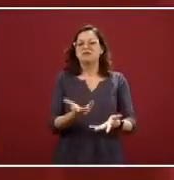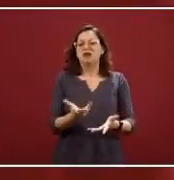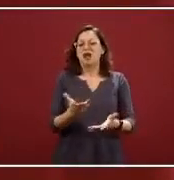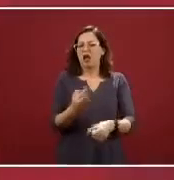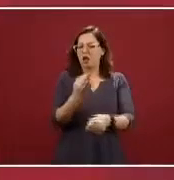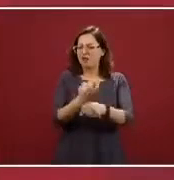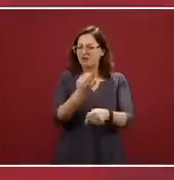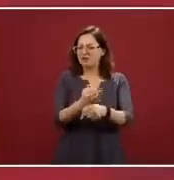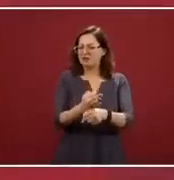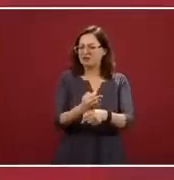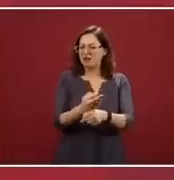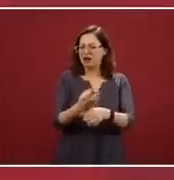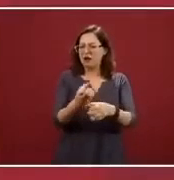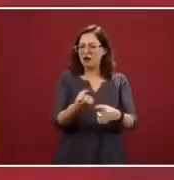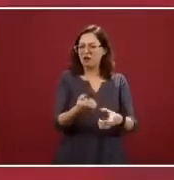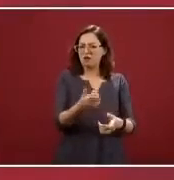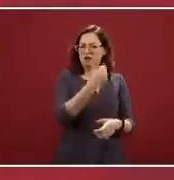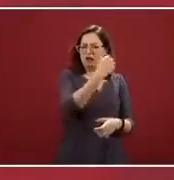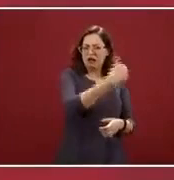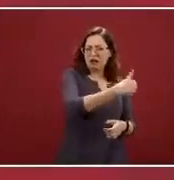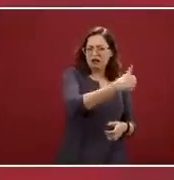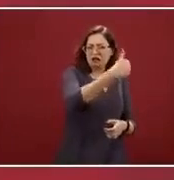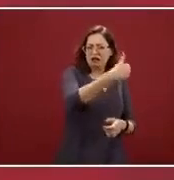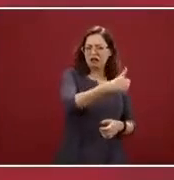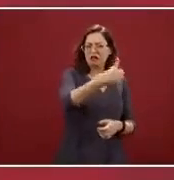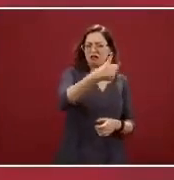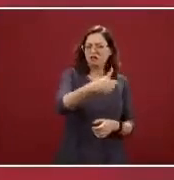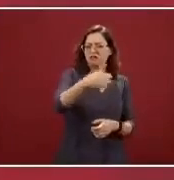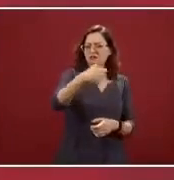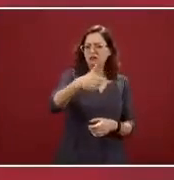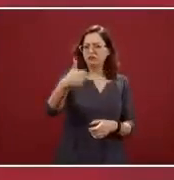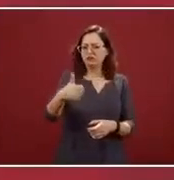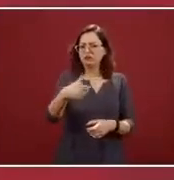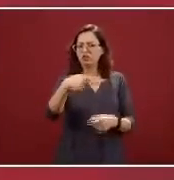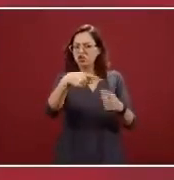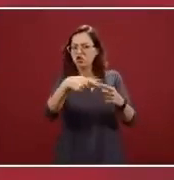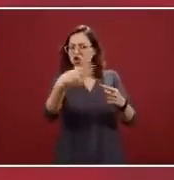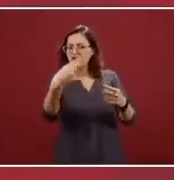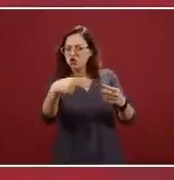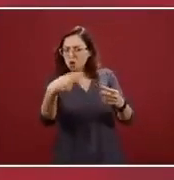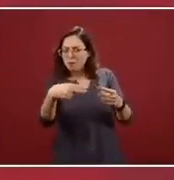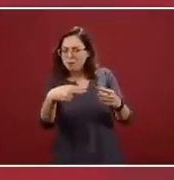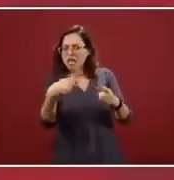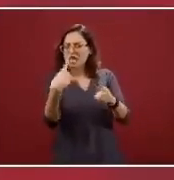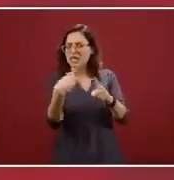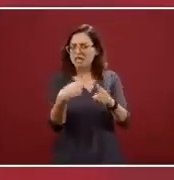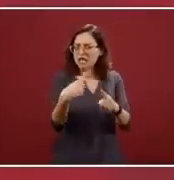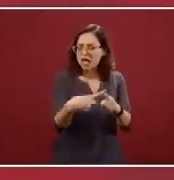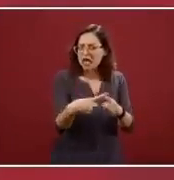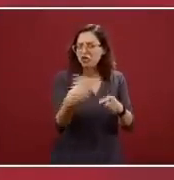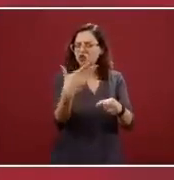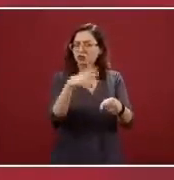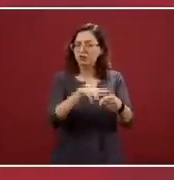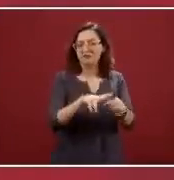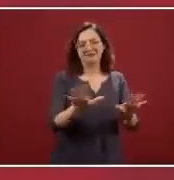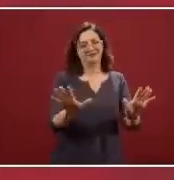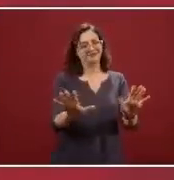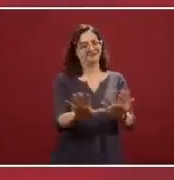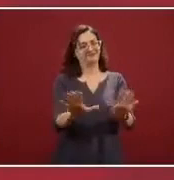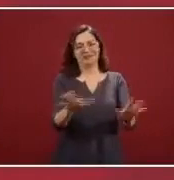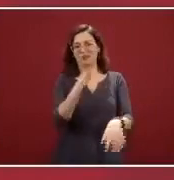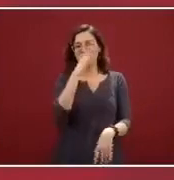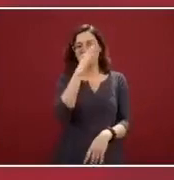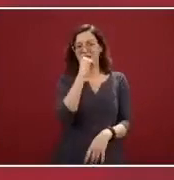en relación a los casos que en su momento permita identificarlos. Por eso no estamos dando nombre de hospitales ni de unidades